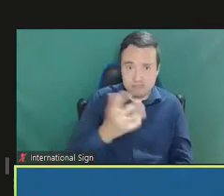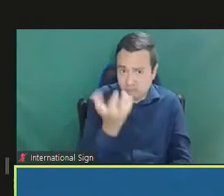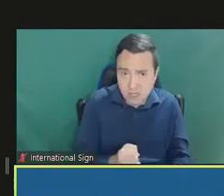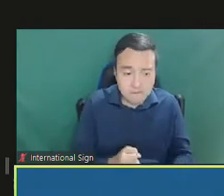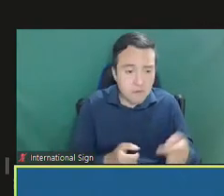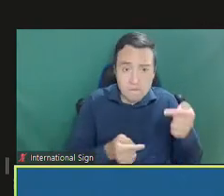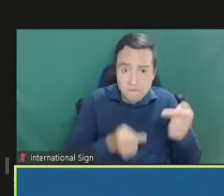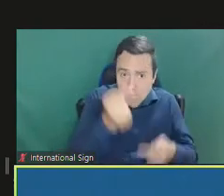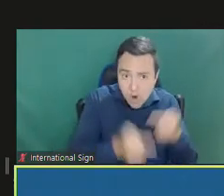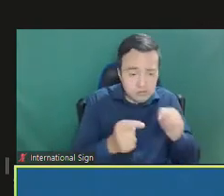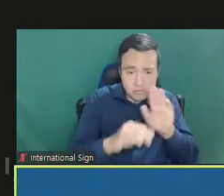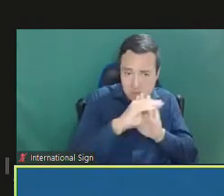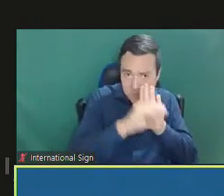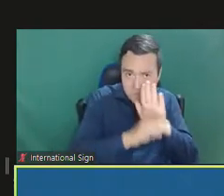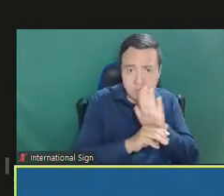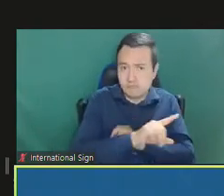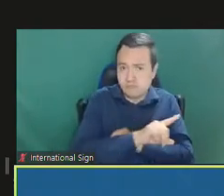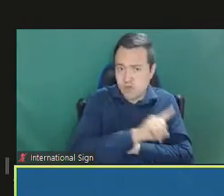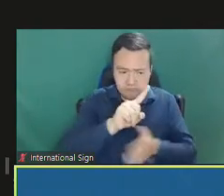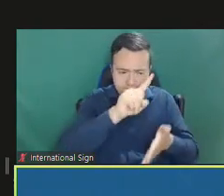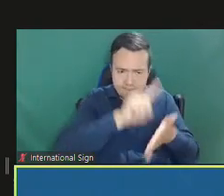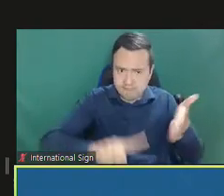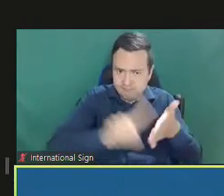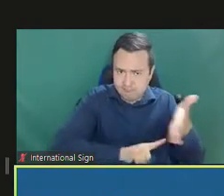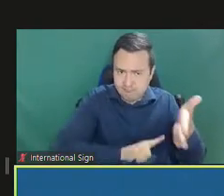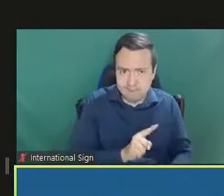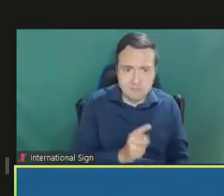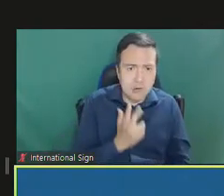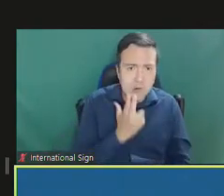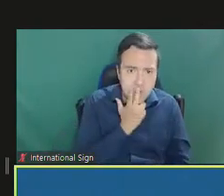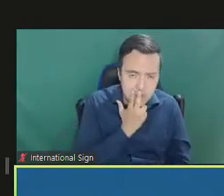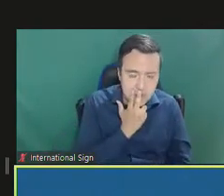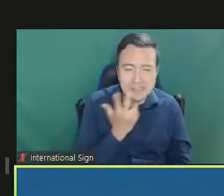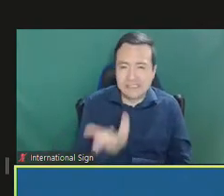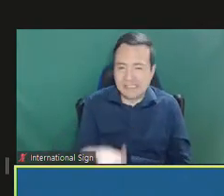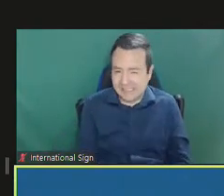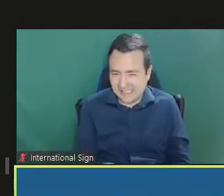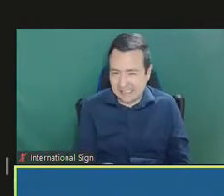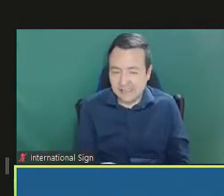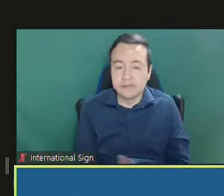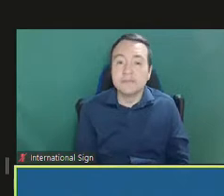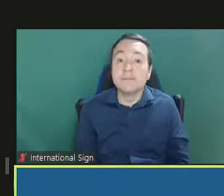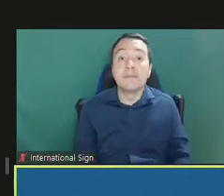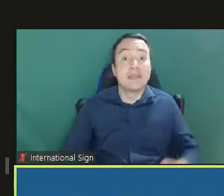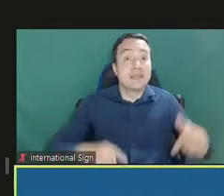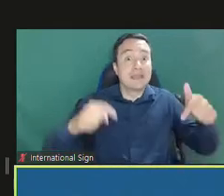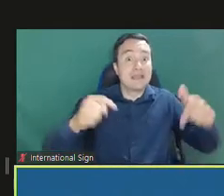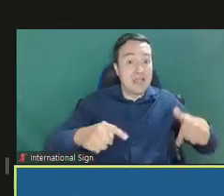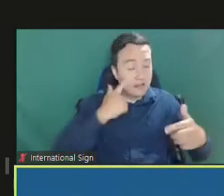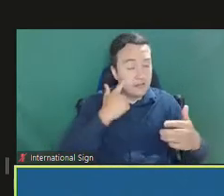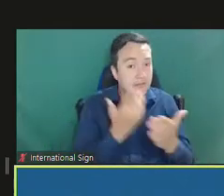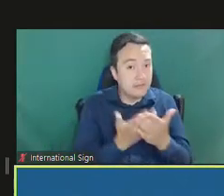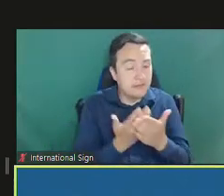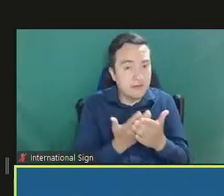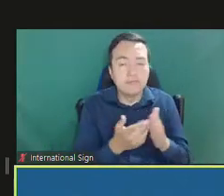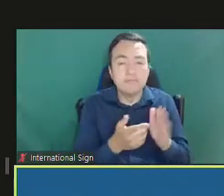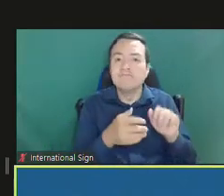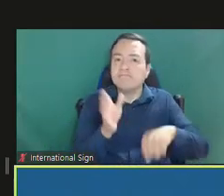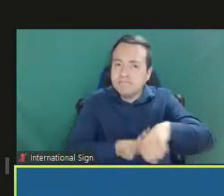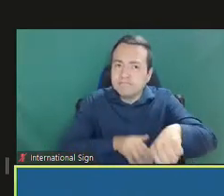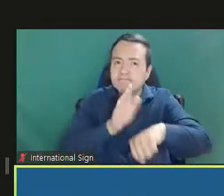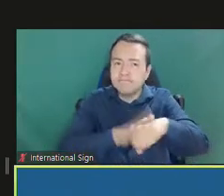tabaquismo en áreas cerradas y también varios países están ahora utilizando advertencias